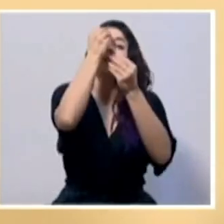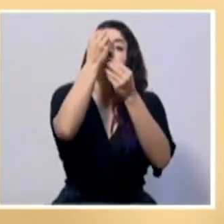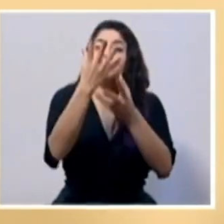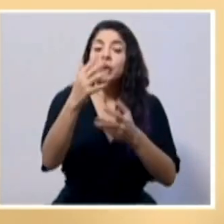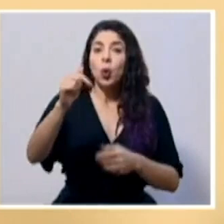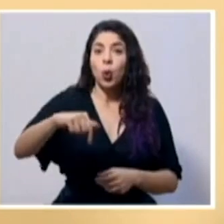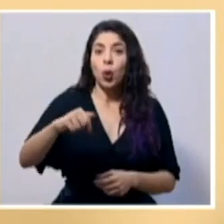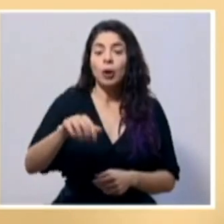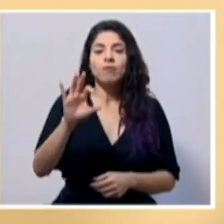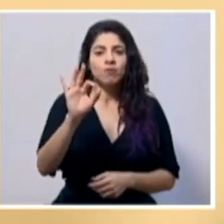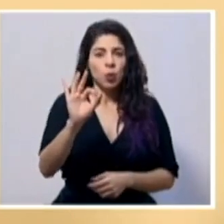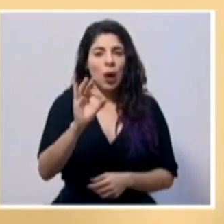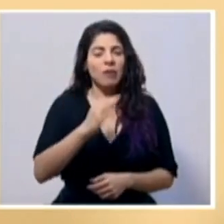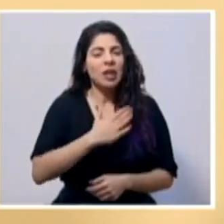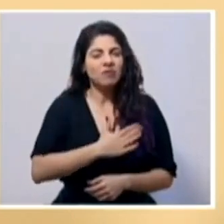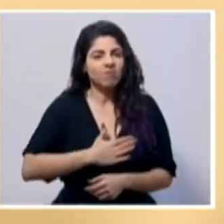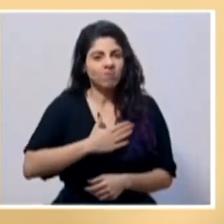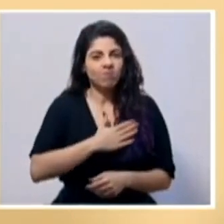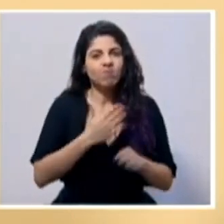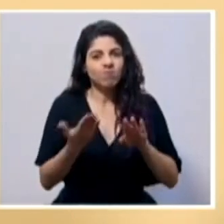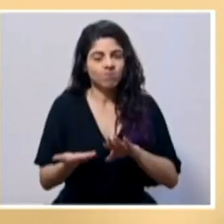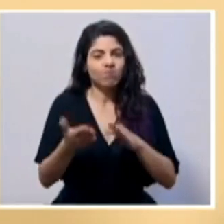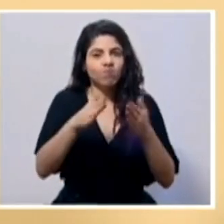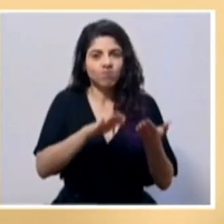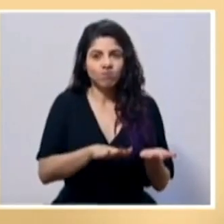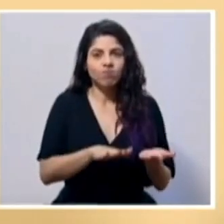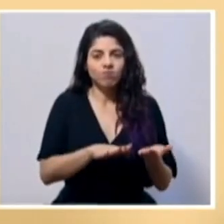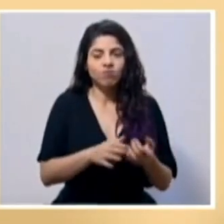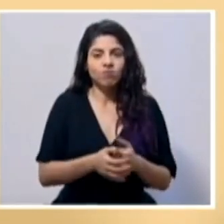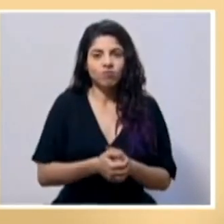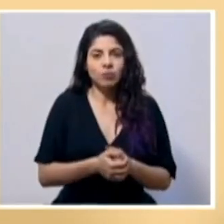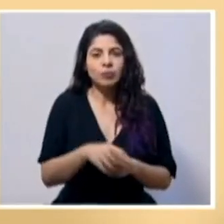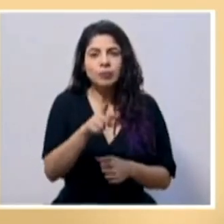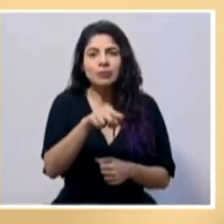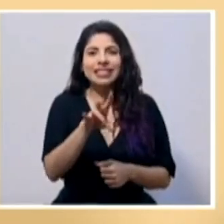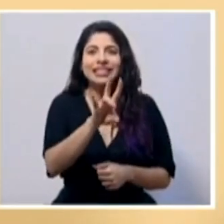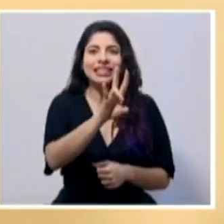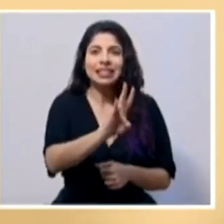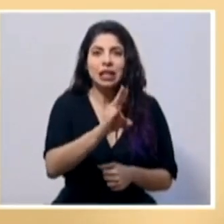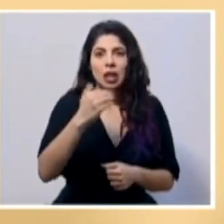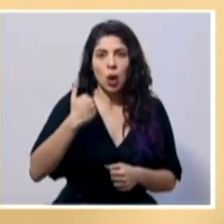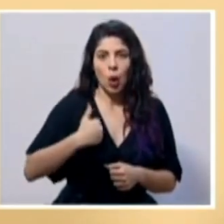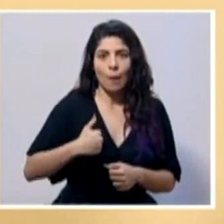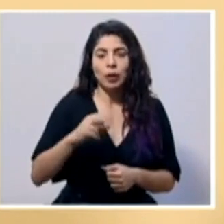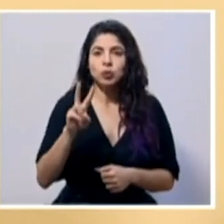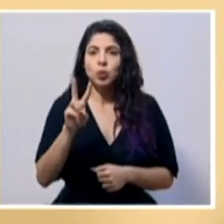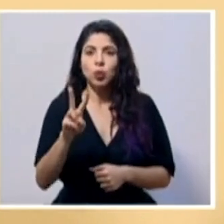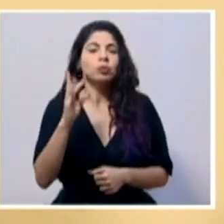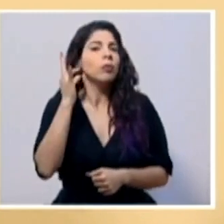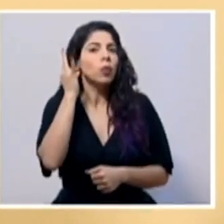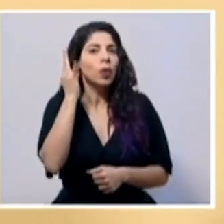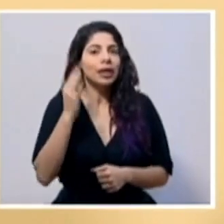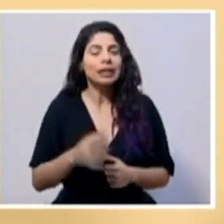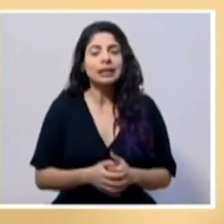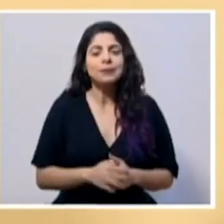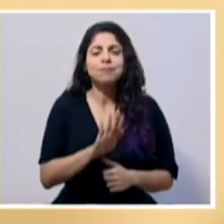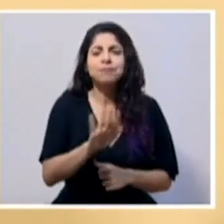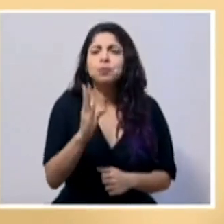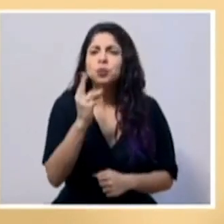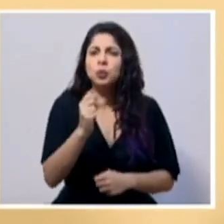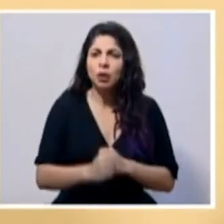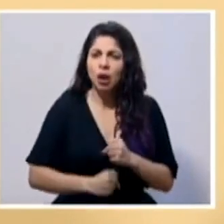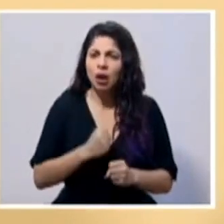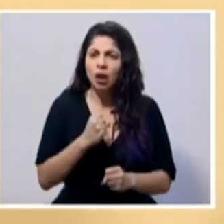Reportamos hoy 9 lamentables fallecimientos, se trata de 7 hombres y 2 mujeres. El rango de